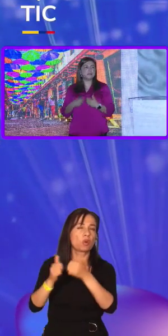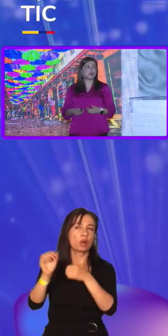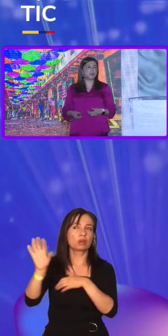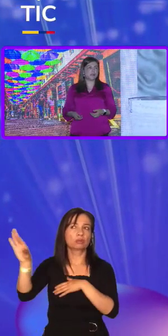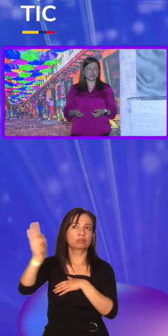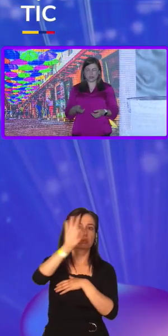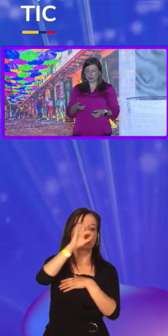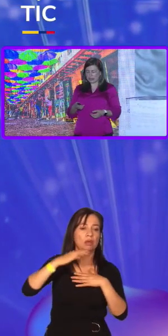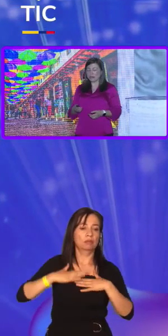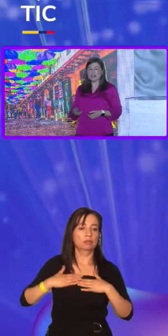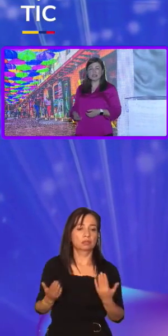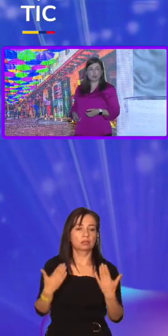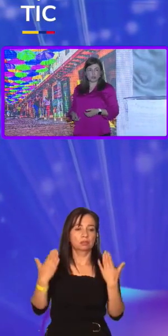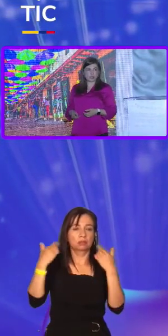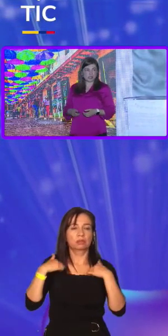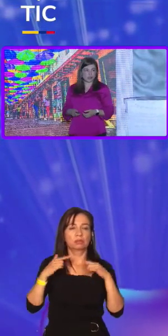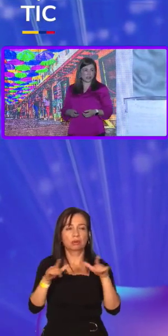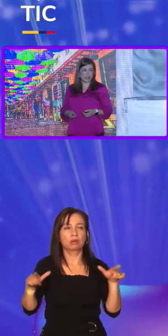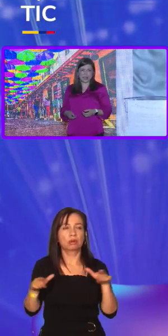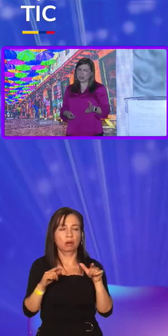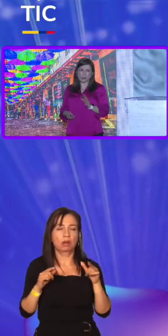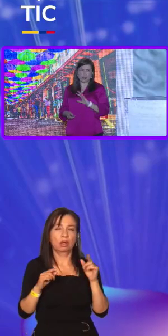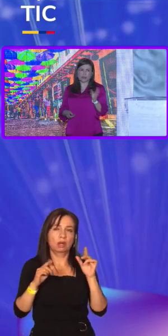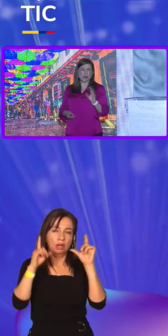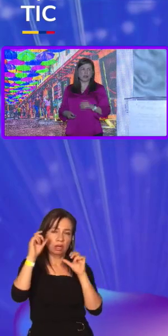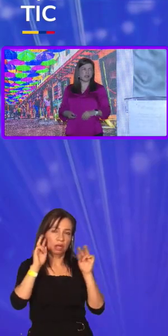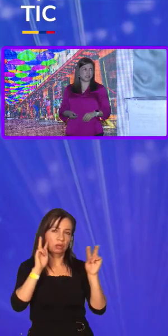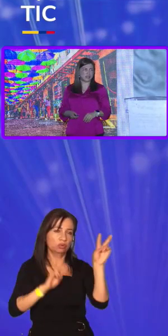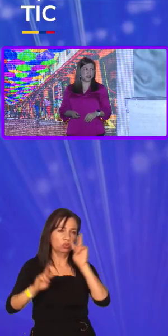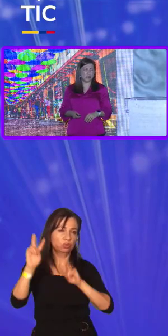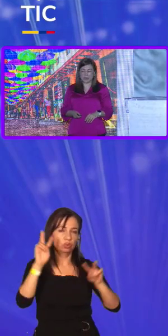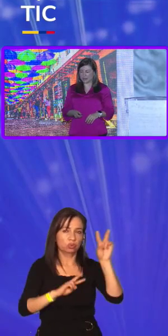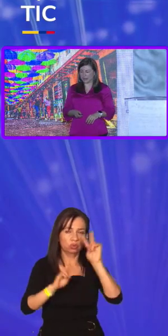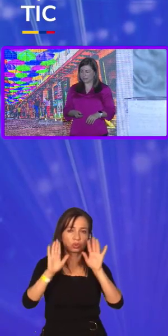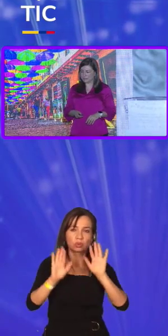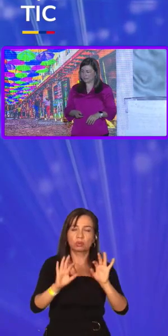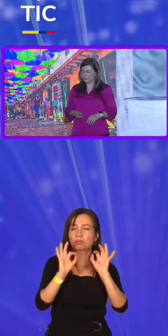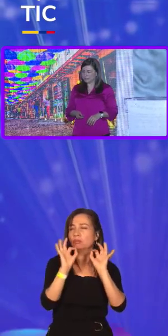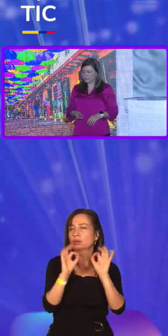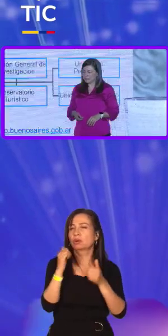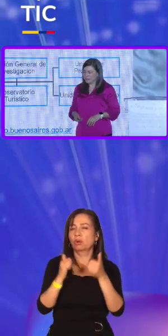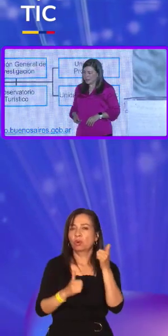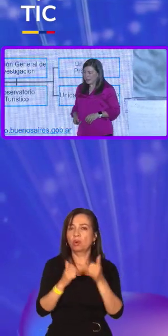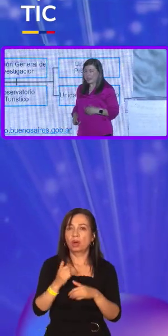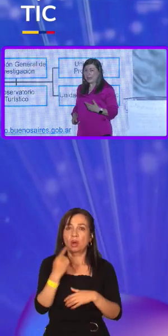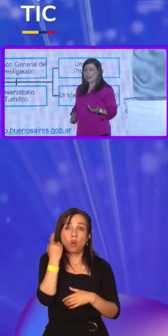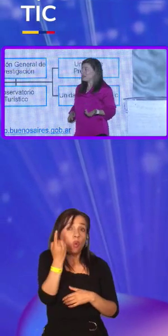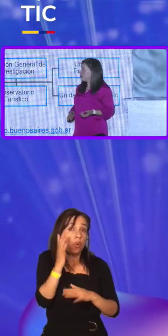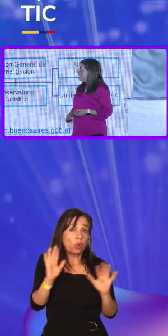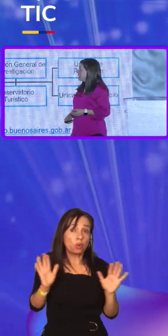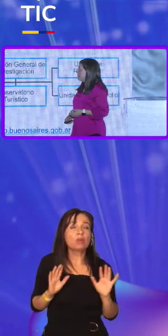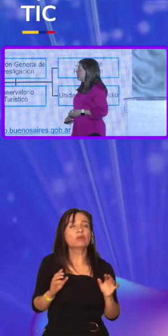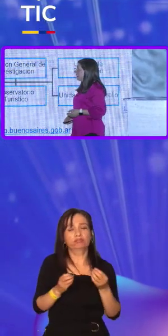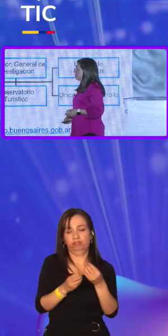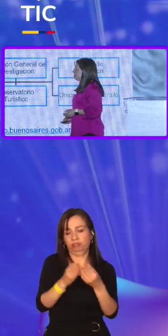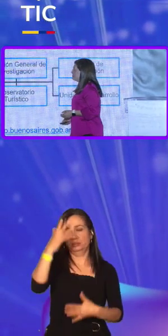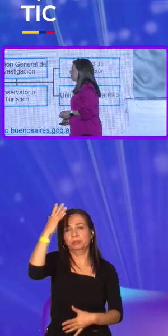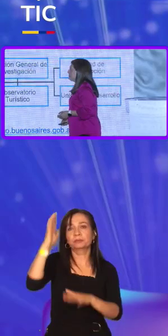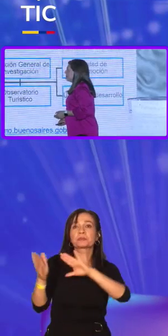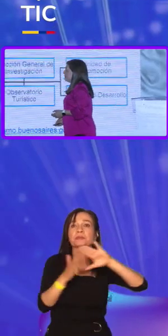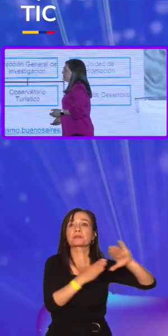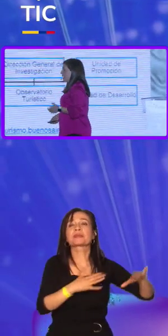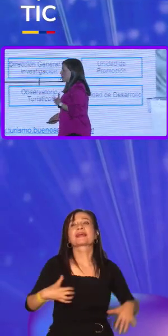destino y cuál es mi propia versión de un destino turístico inteligente, porque no hay una receta única. En el caso